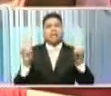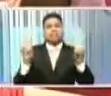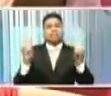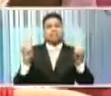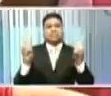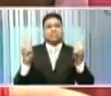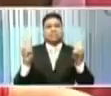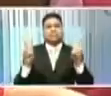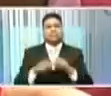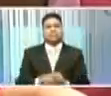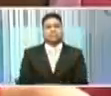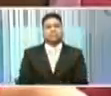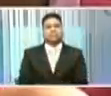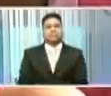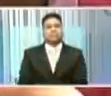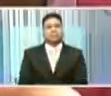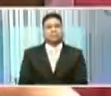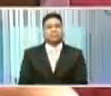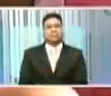paz.